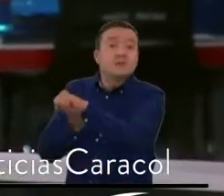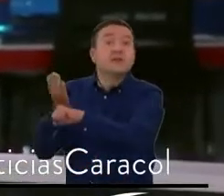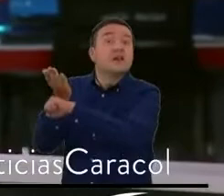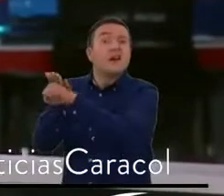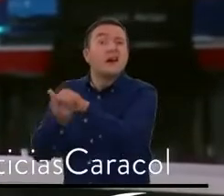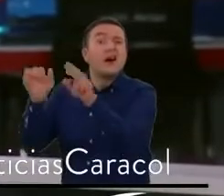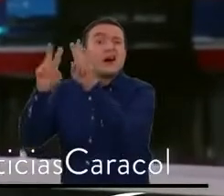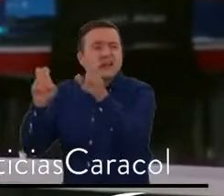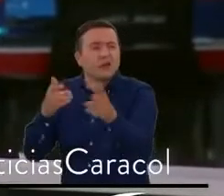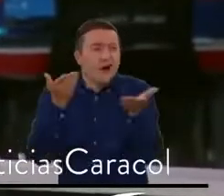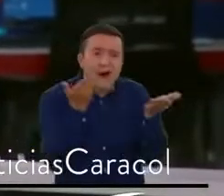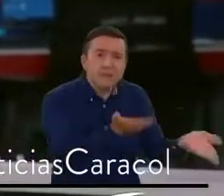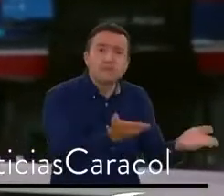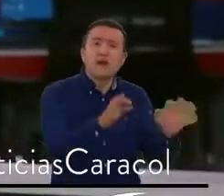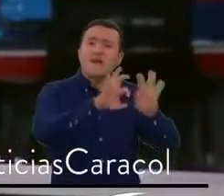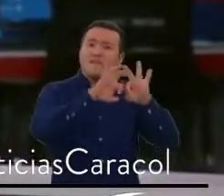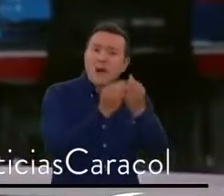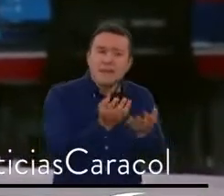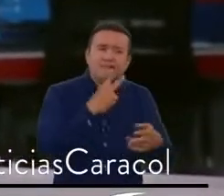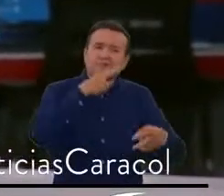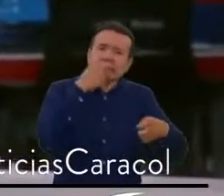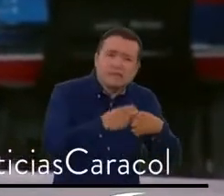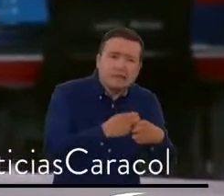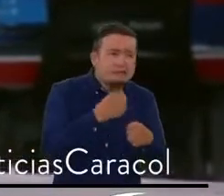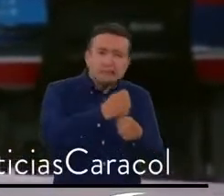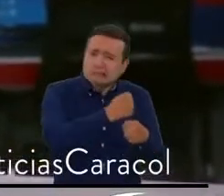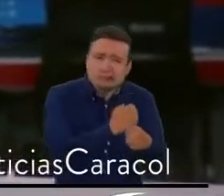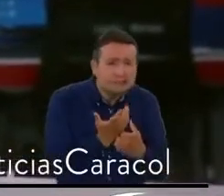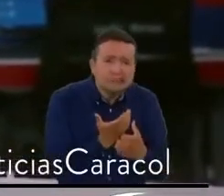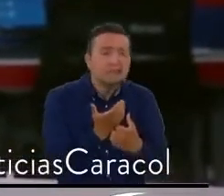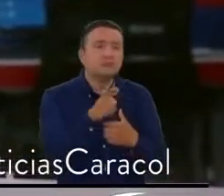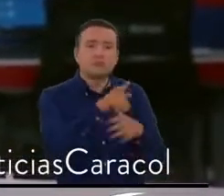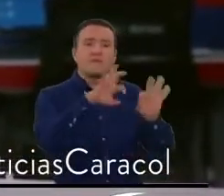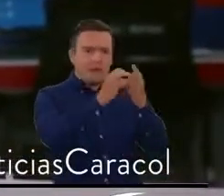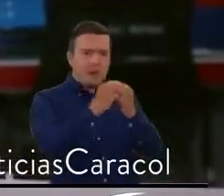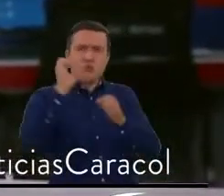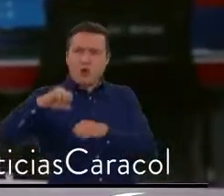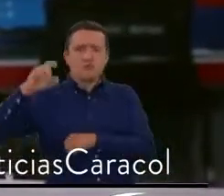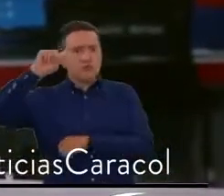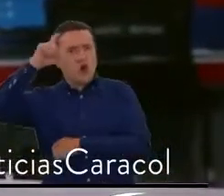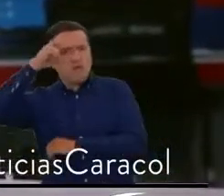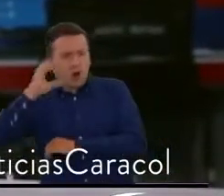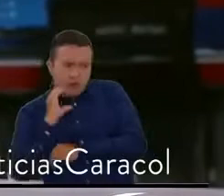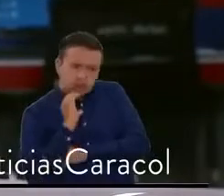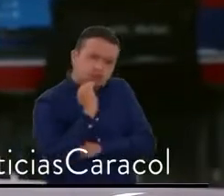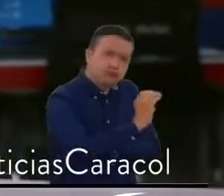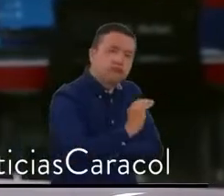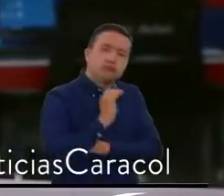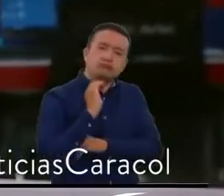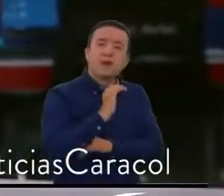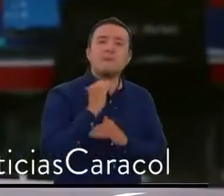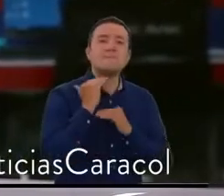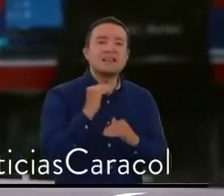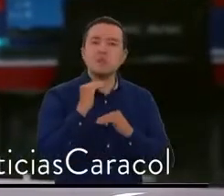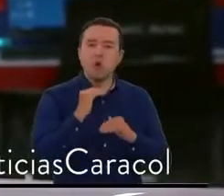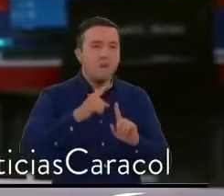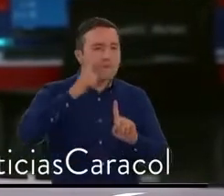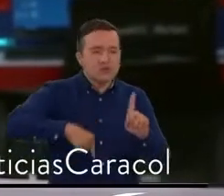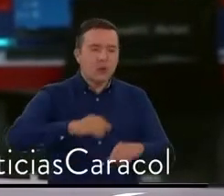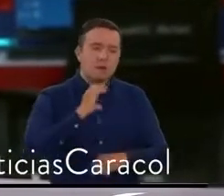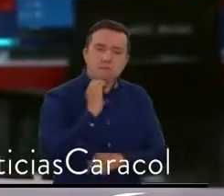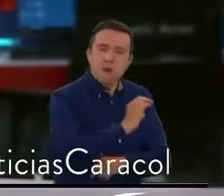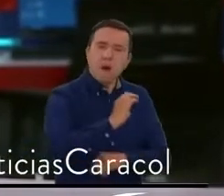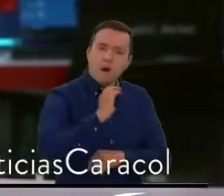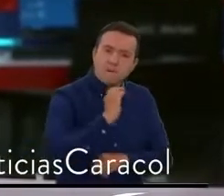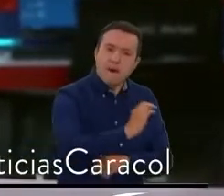menos un salario mínimo legal mensual para las familias más vulnerables. Consultamos a un académico e investigador de la Universidad Libre